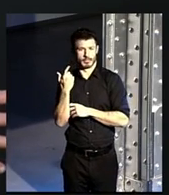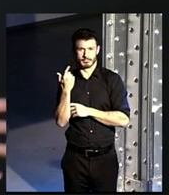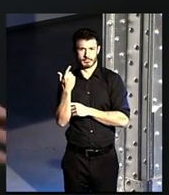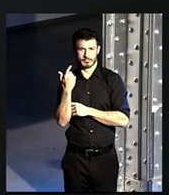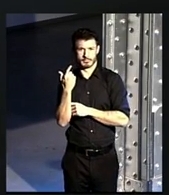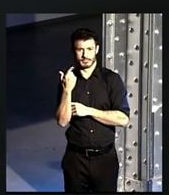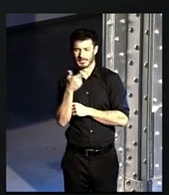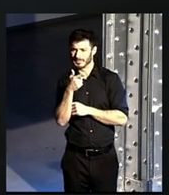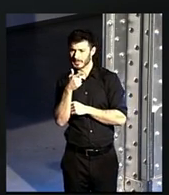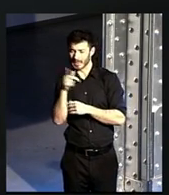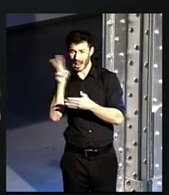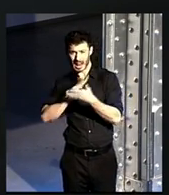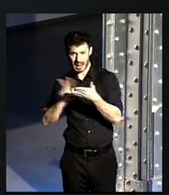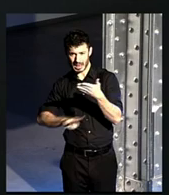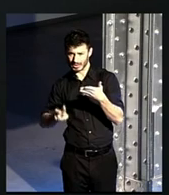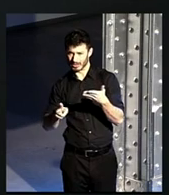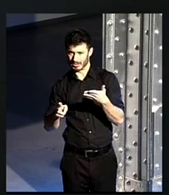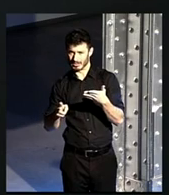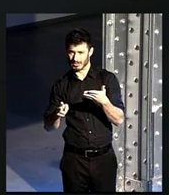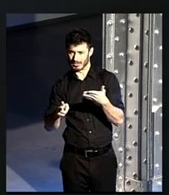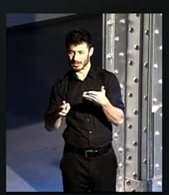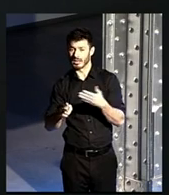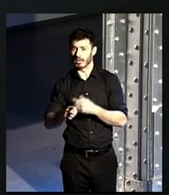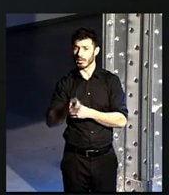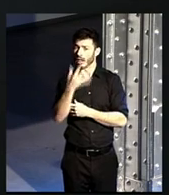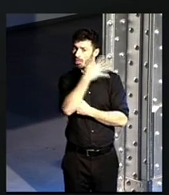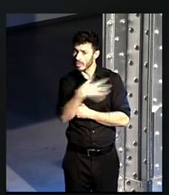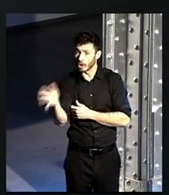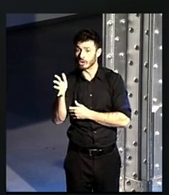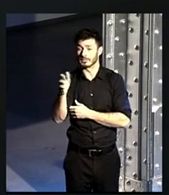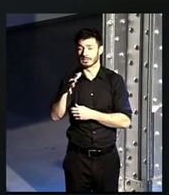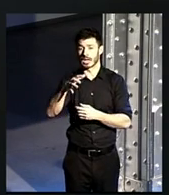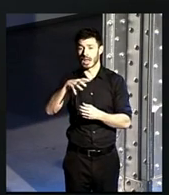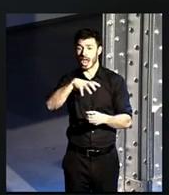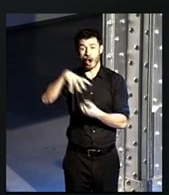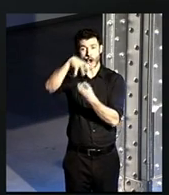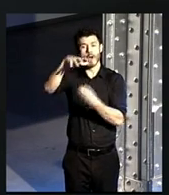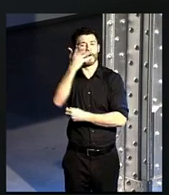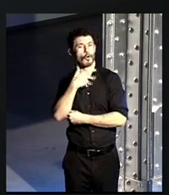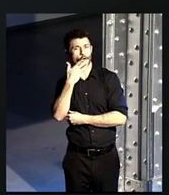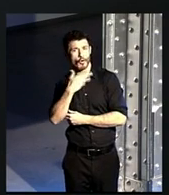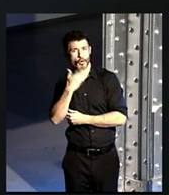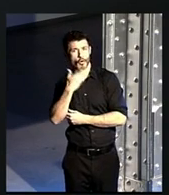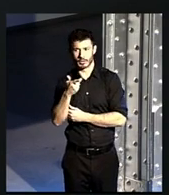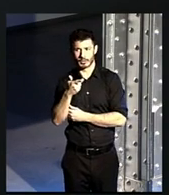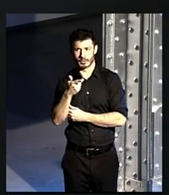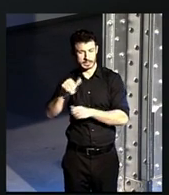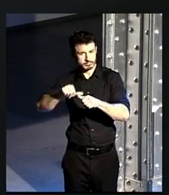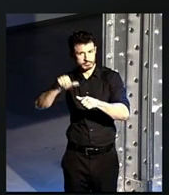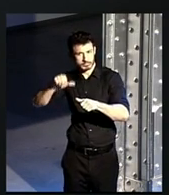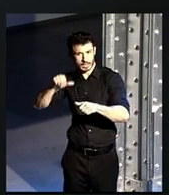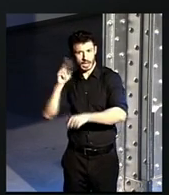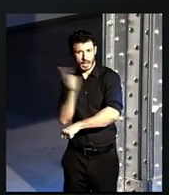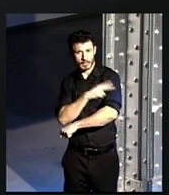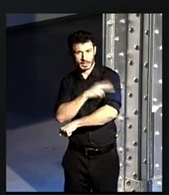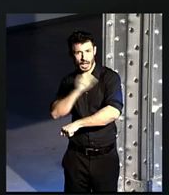los lectores conocen 5 semanas en Globo. Yo conozco Hatteras, el capitán Hatteras,